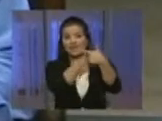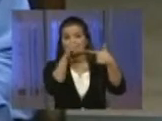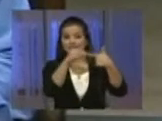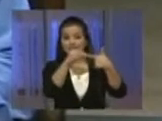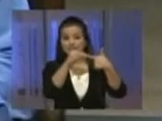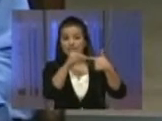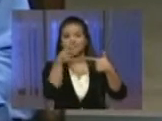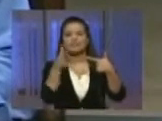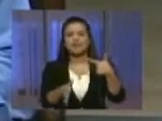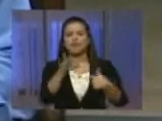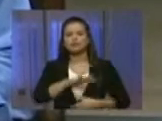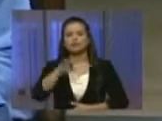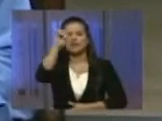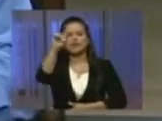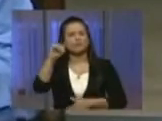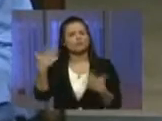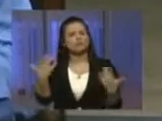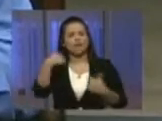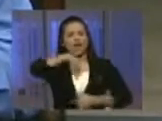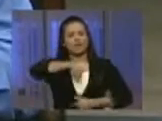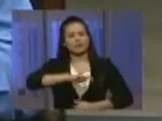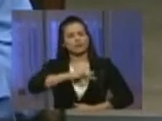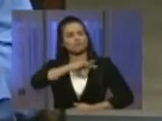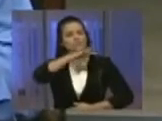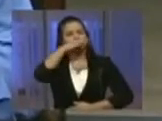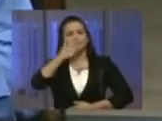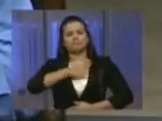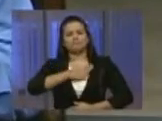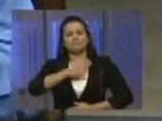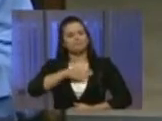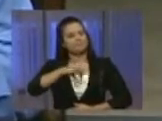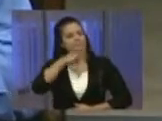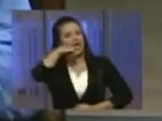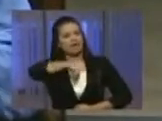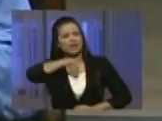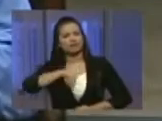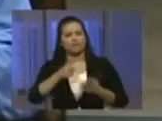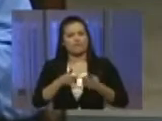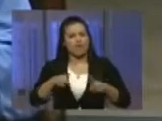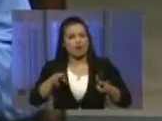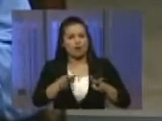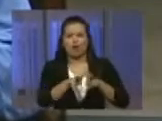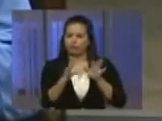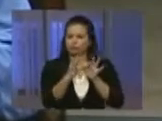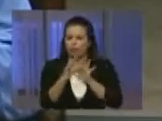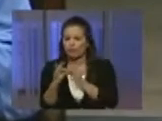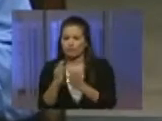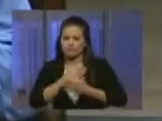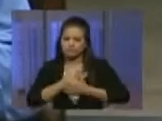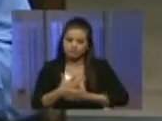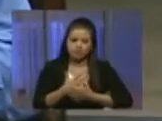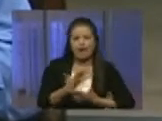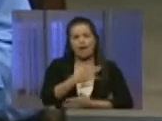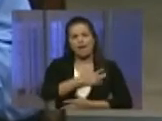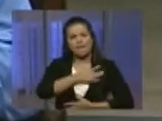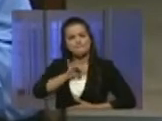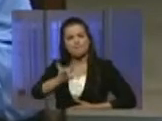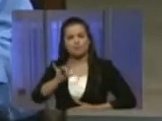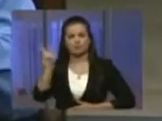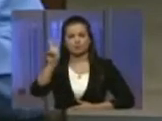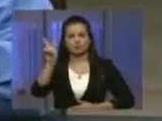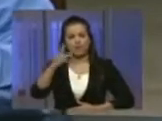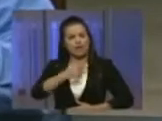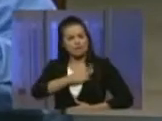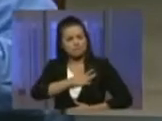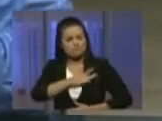en lo moral en lo espiritual la nueva espiritualidad los nuevos valores la solidaridad el amor a la patria el amor